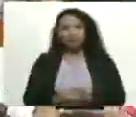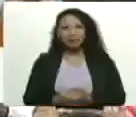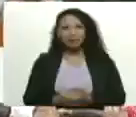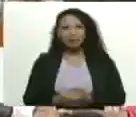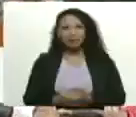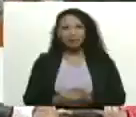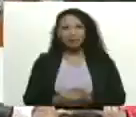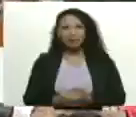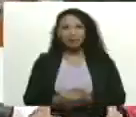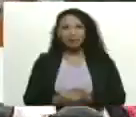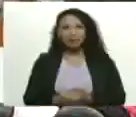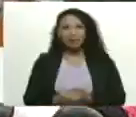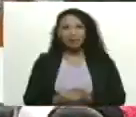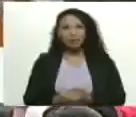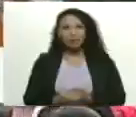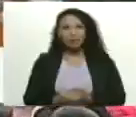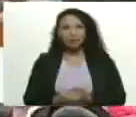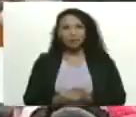¡Revolucionario! Teníamos tiempo que no